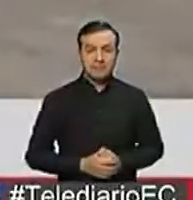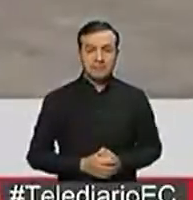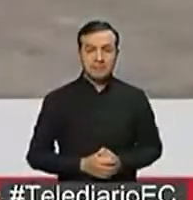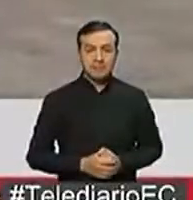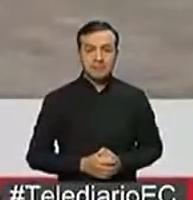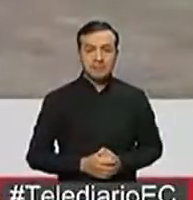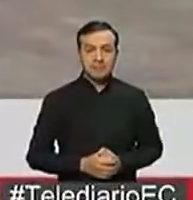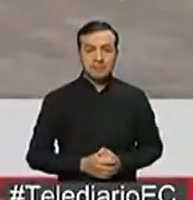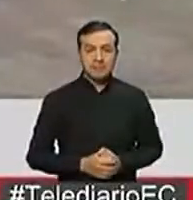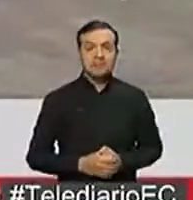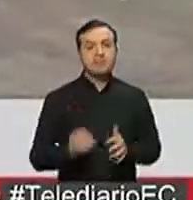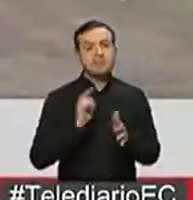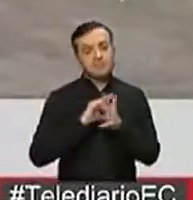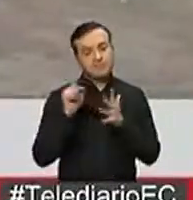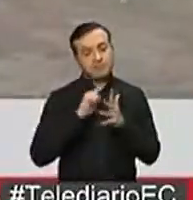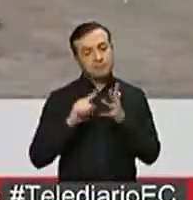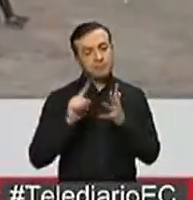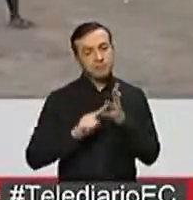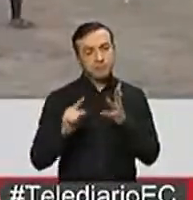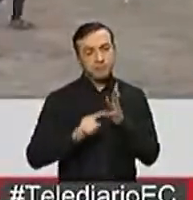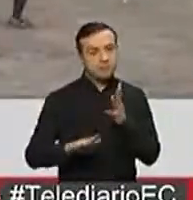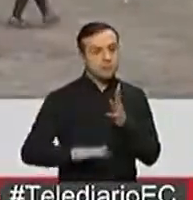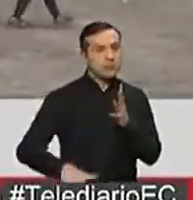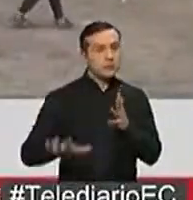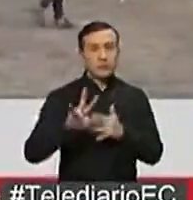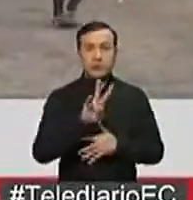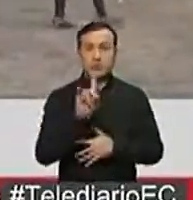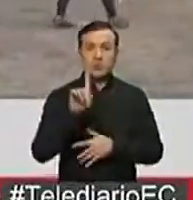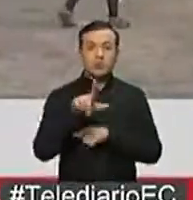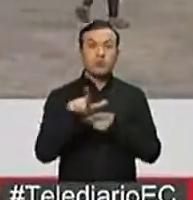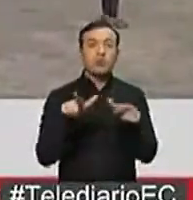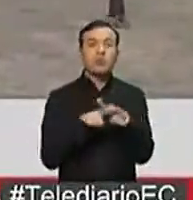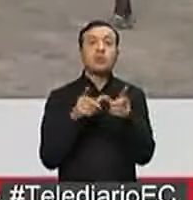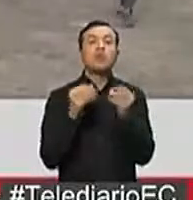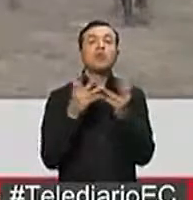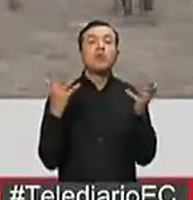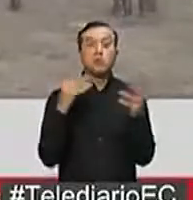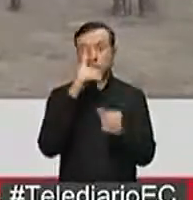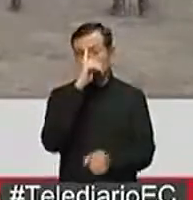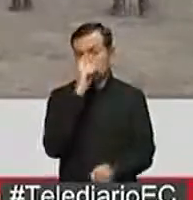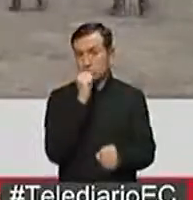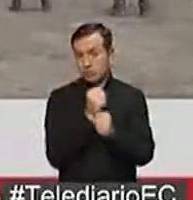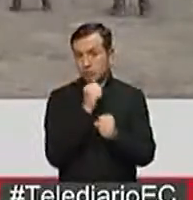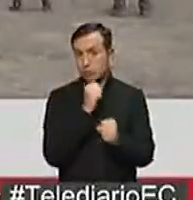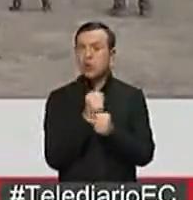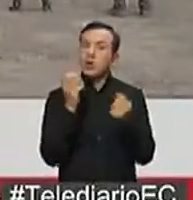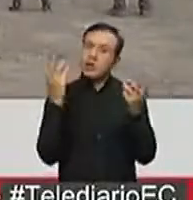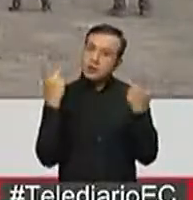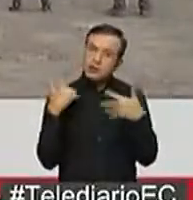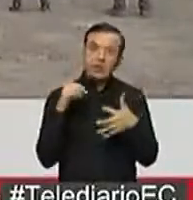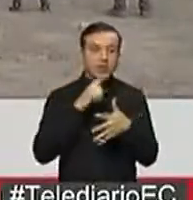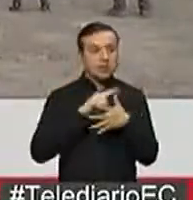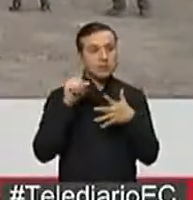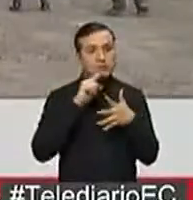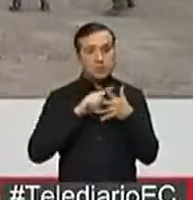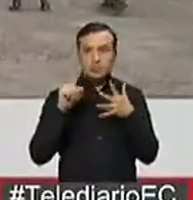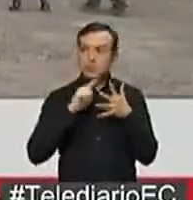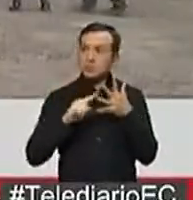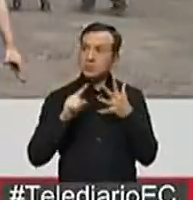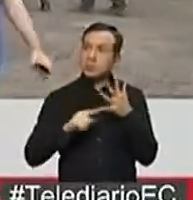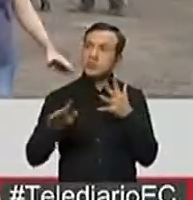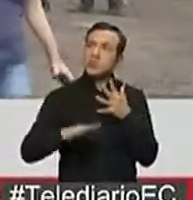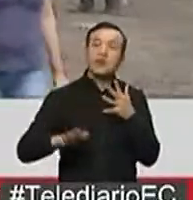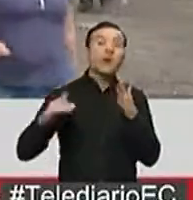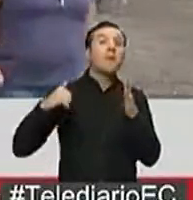Se ha realizado en diferentes puntos de la ciudad, son 21 sitios de la ciudad donde están realizando la minga, que lo estamos haciendo en cada sector, y sobre todo